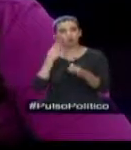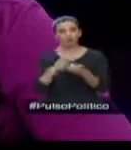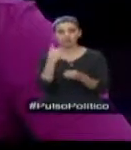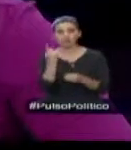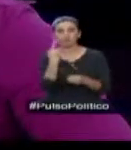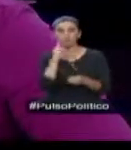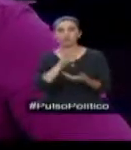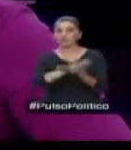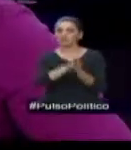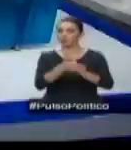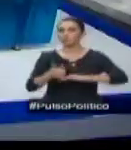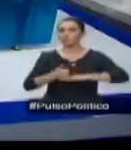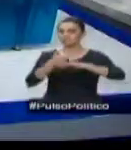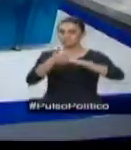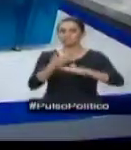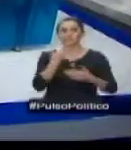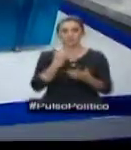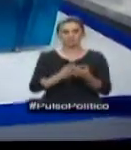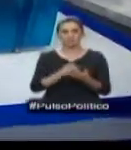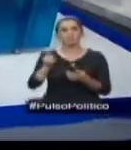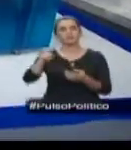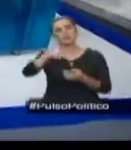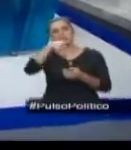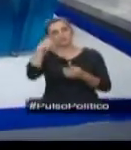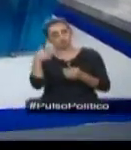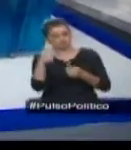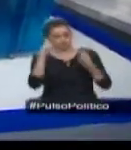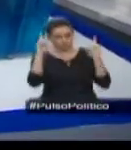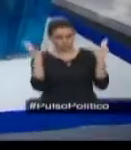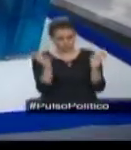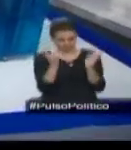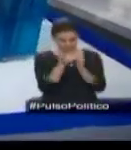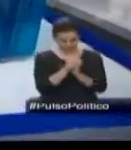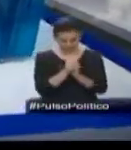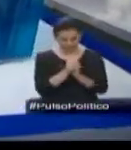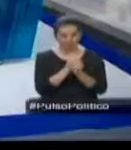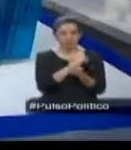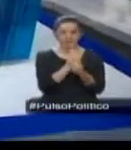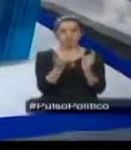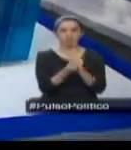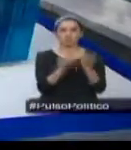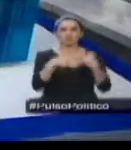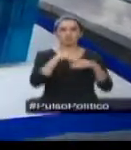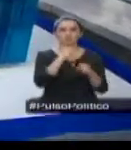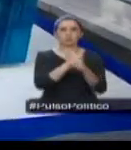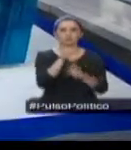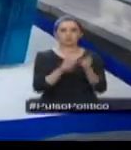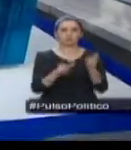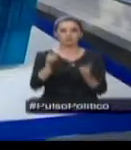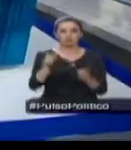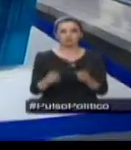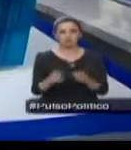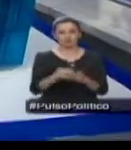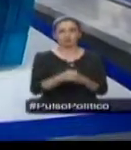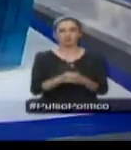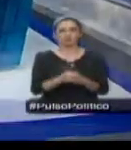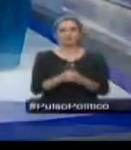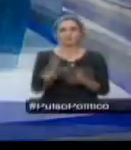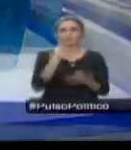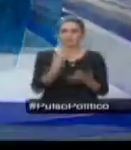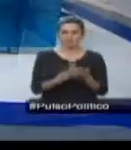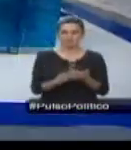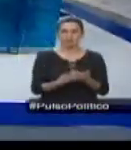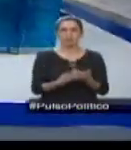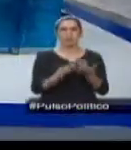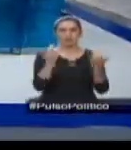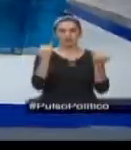autoridad gracias pero pasamos al siguiente punto vamos a las enmiendas sobre los obreros y obreras del sector público